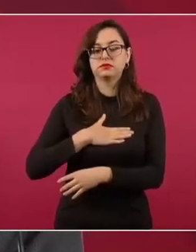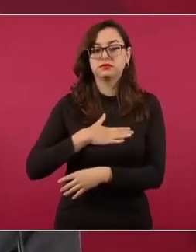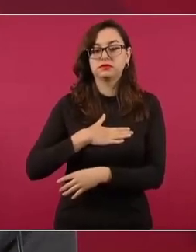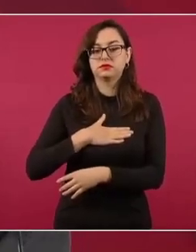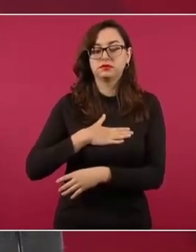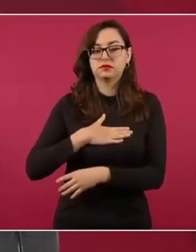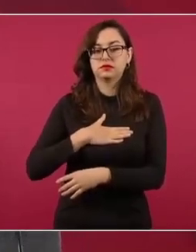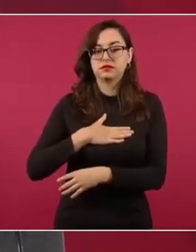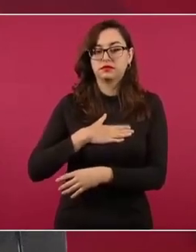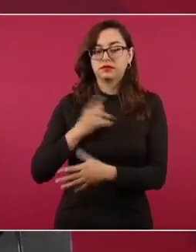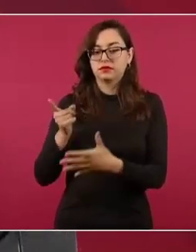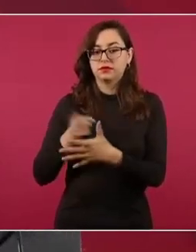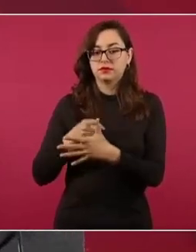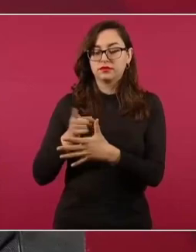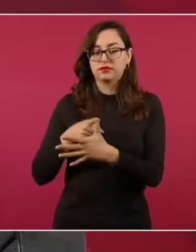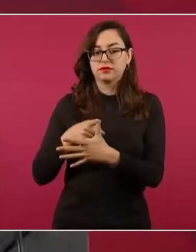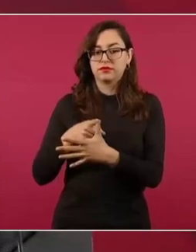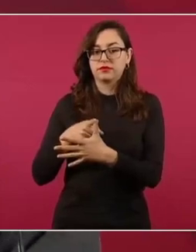que